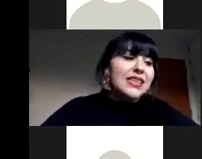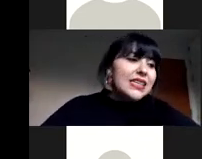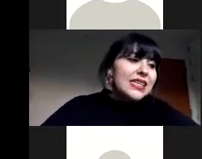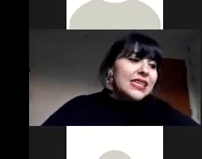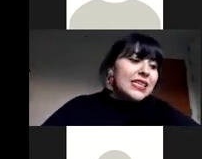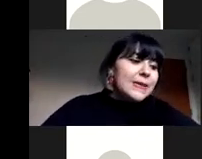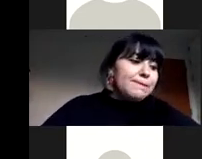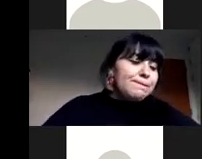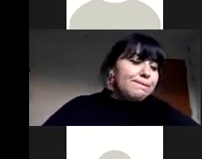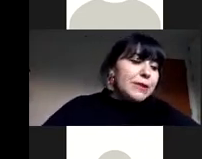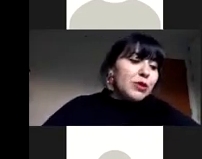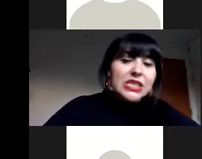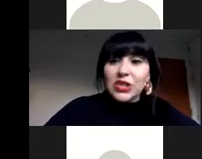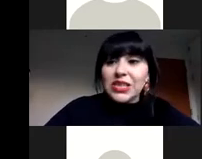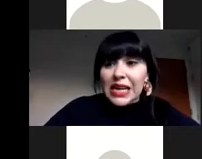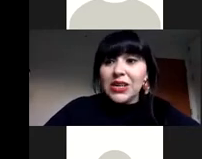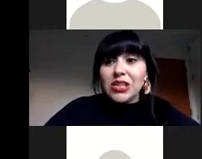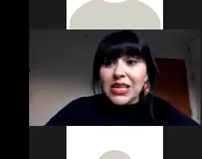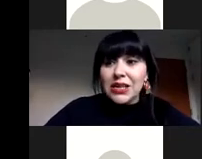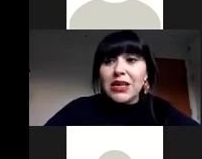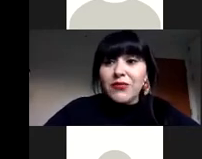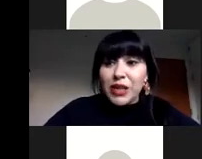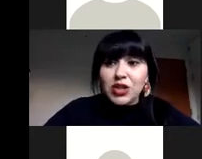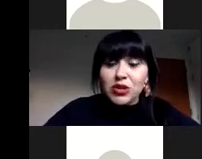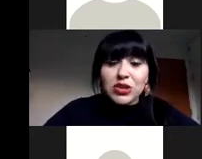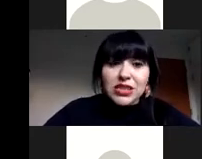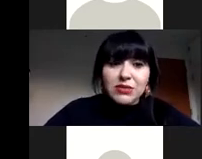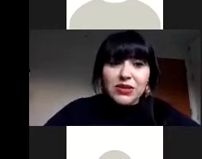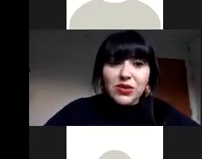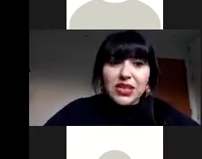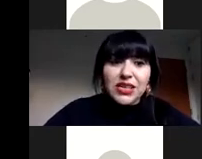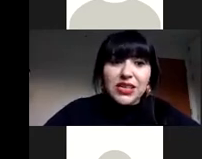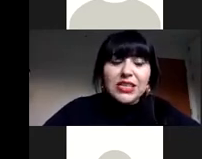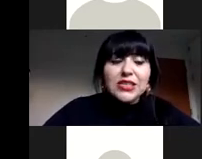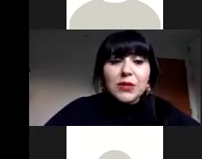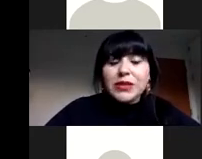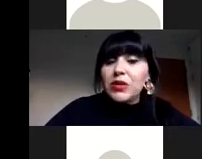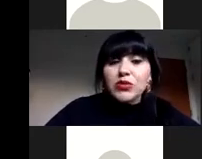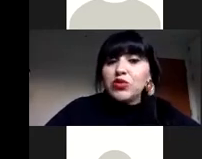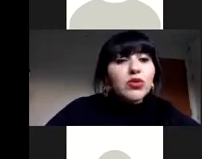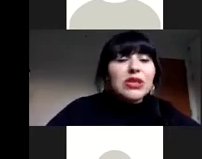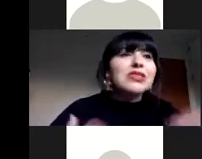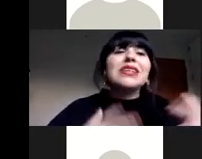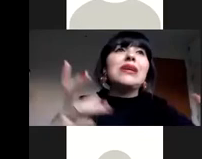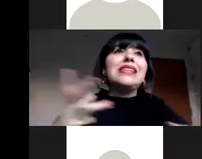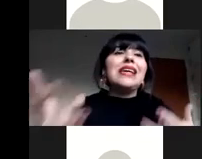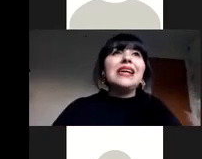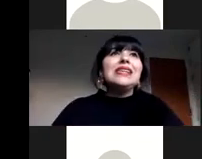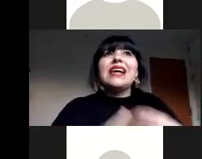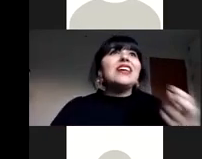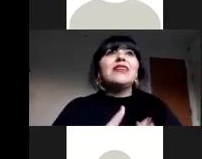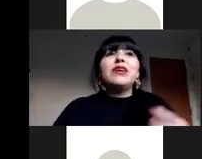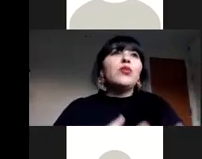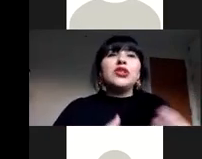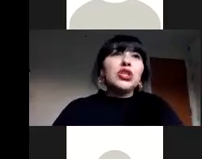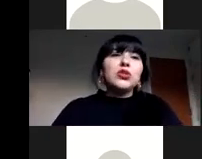diferentes, y por cierto que trae efectos en términos de impacto del consumo, o sea, no es casualidad que